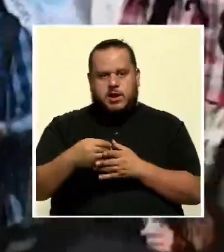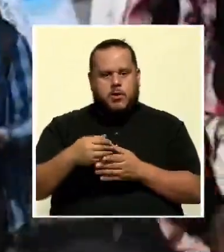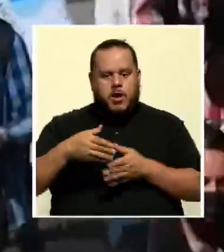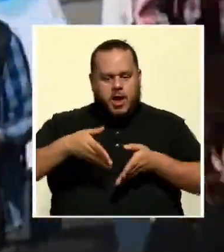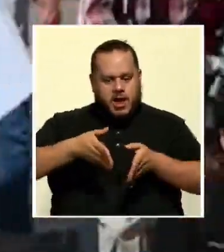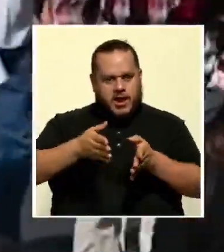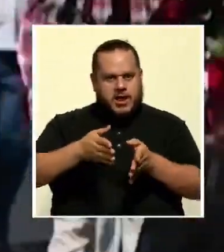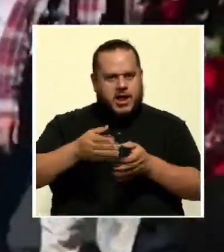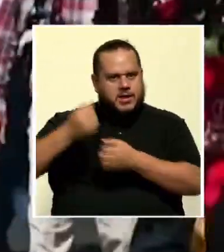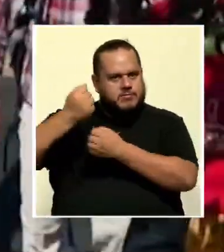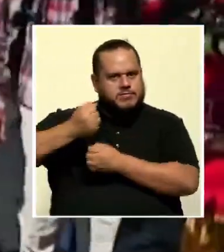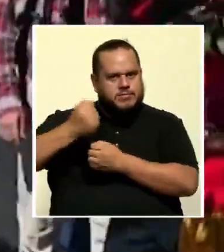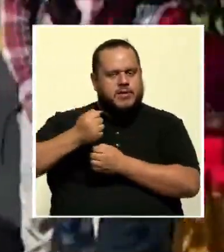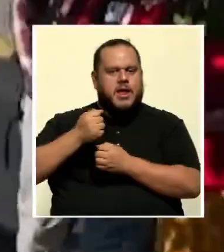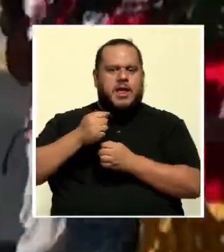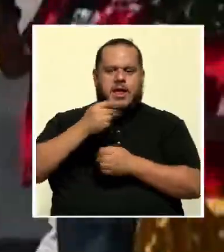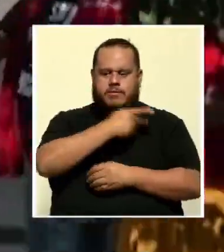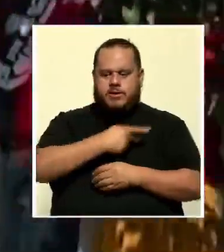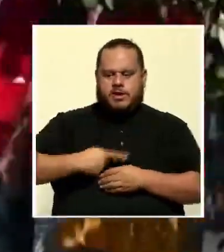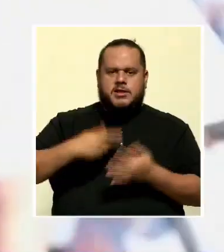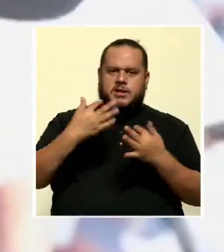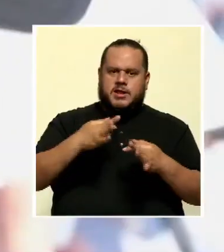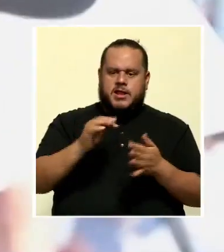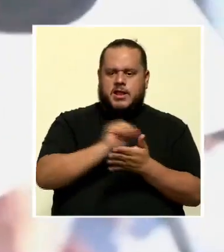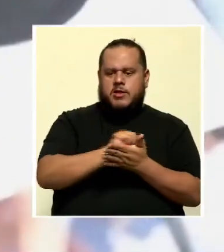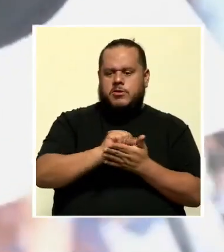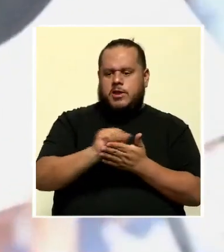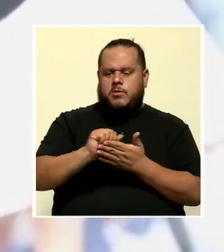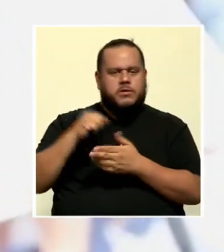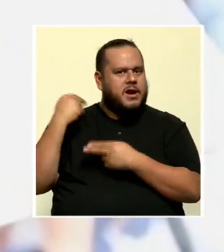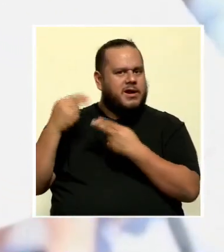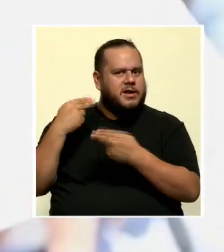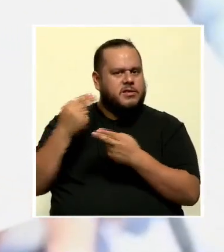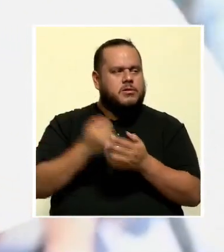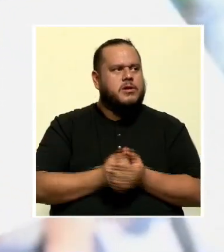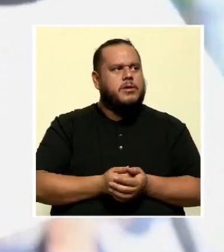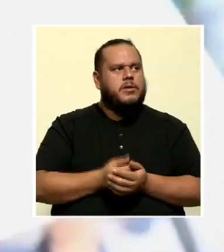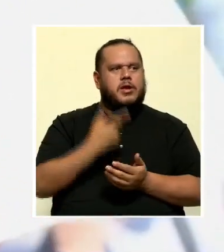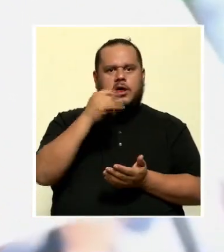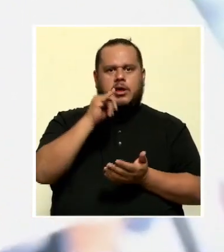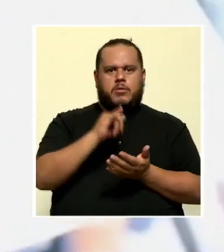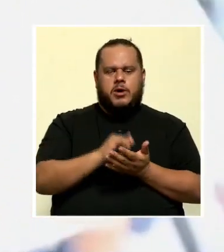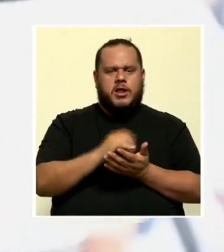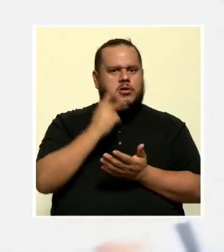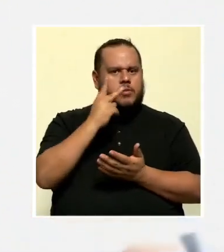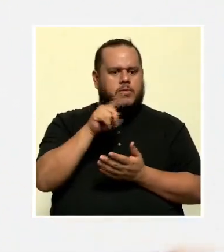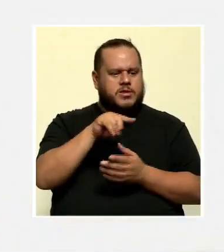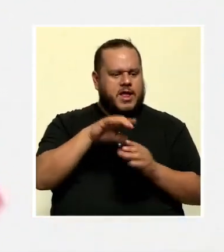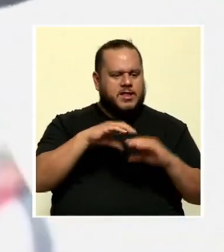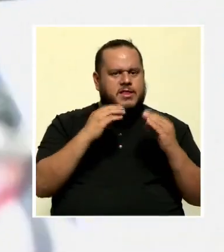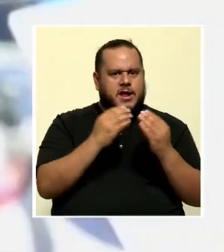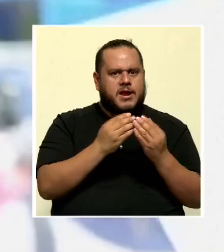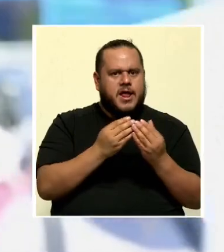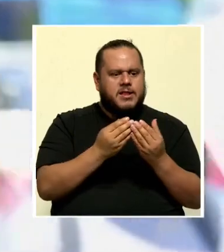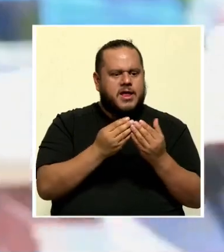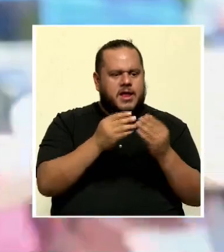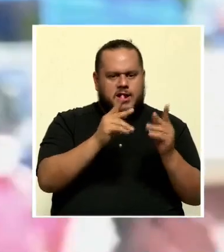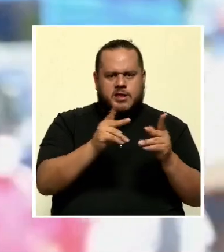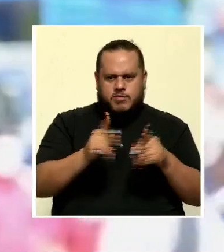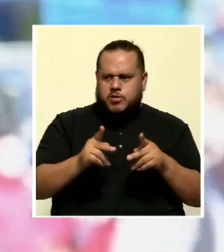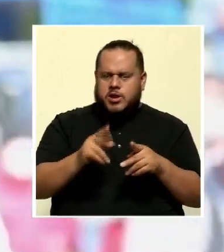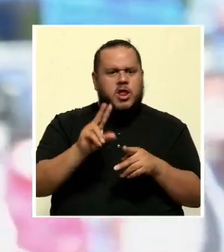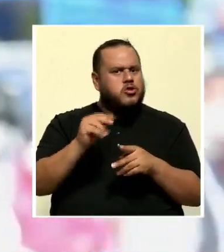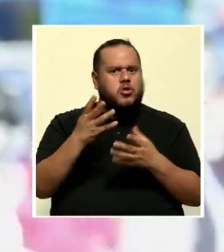salvadoreño está tratando de borrar la historia. Y por eso es que vemos esta plaza nutrida, porque la gente no quiere olvidar su